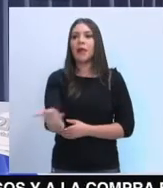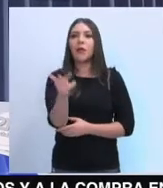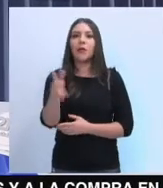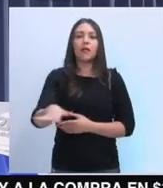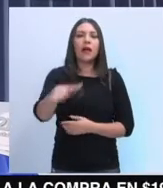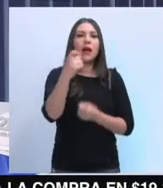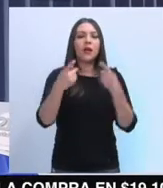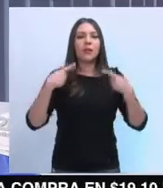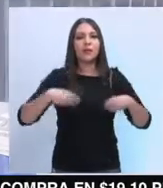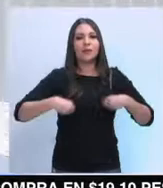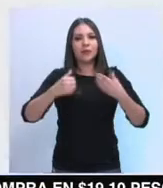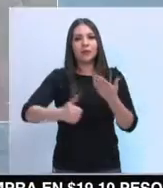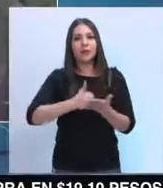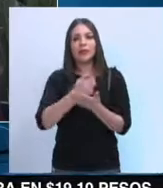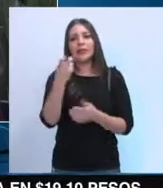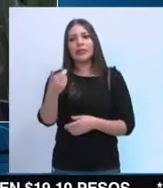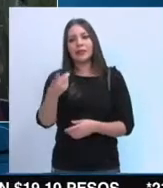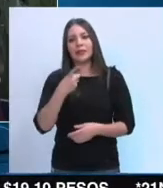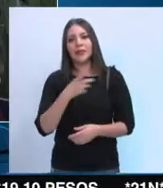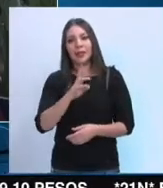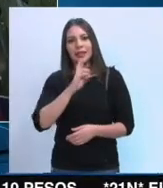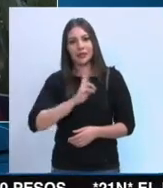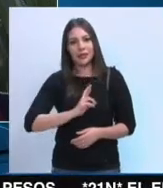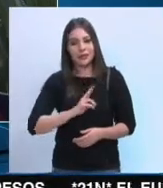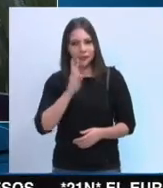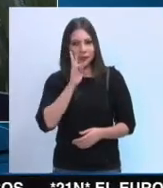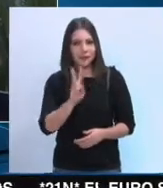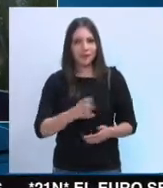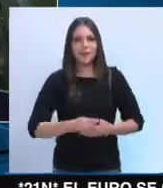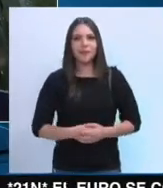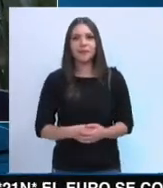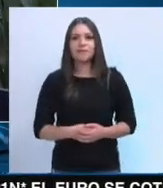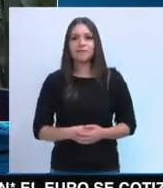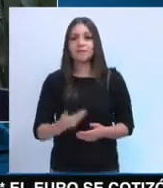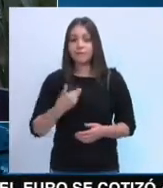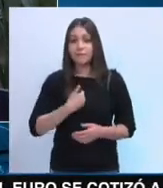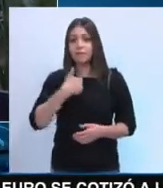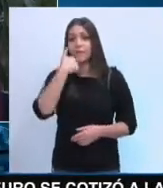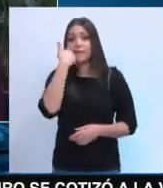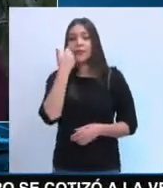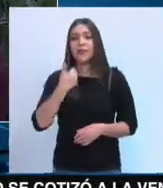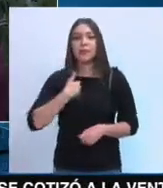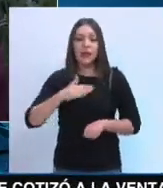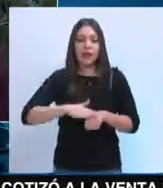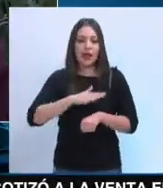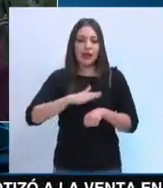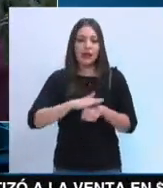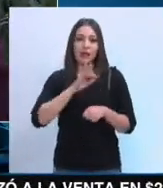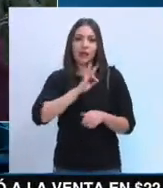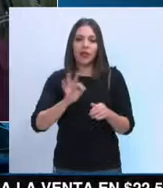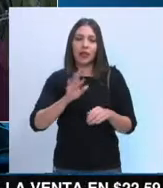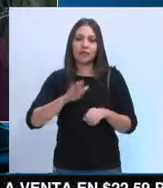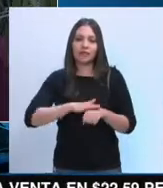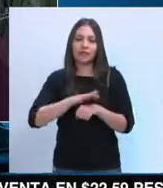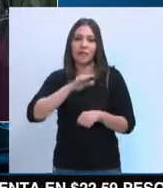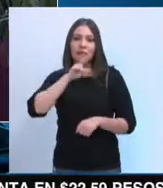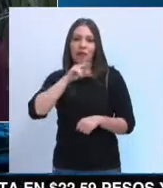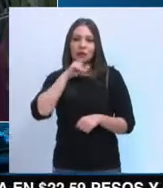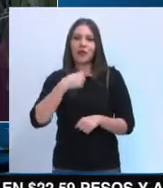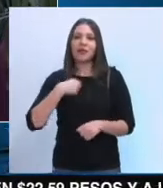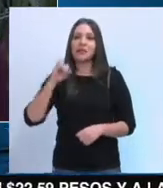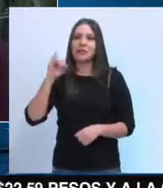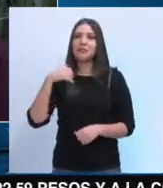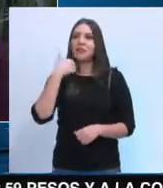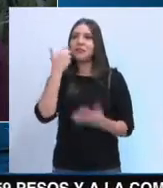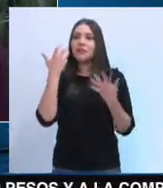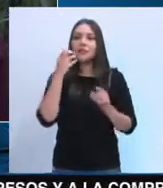nos respondieron. Vea. Me propuse mejorar mis calificaciones, mis notas y pues lo cumplí.